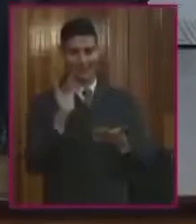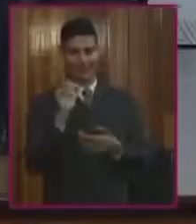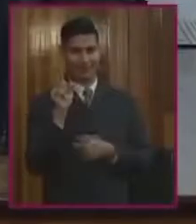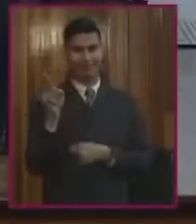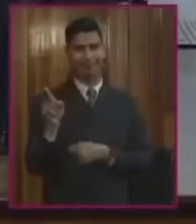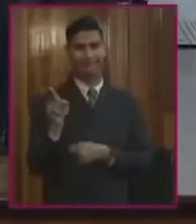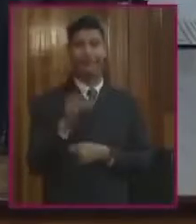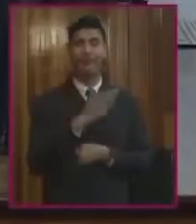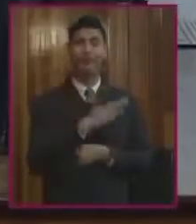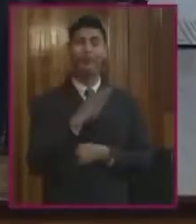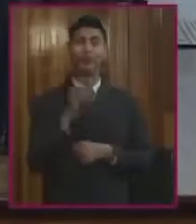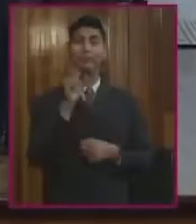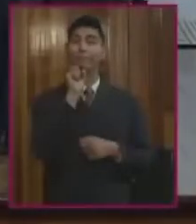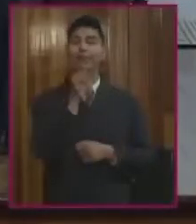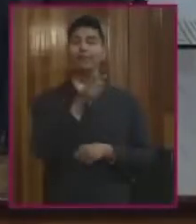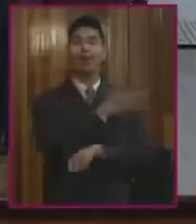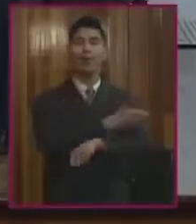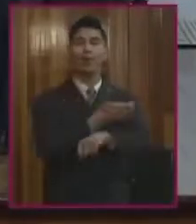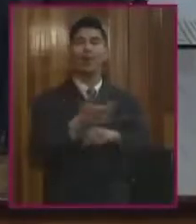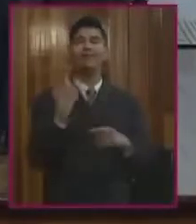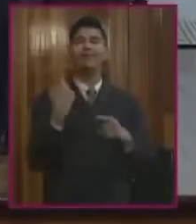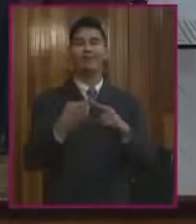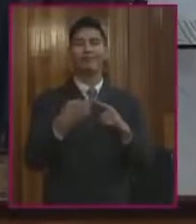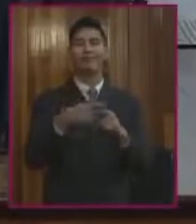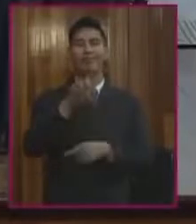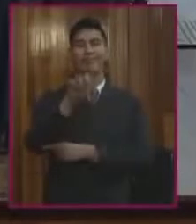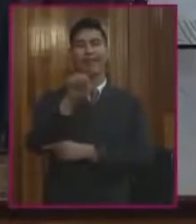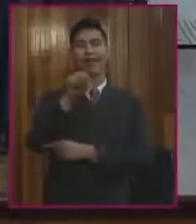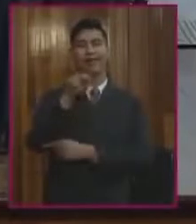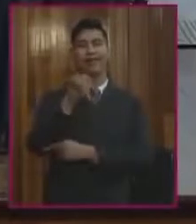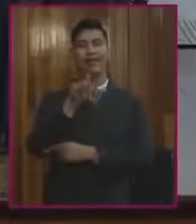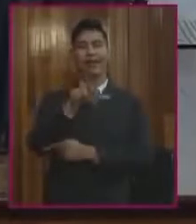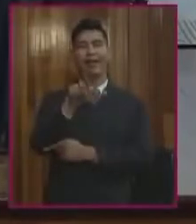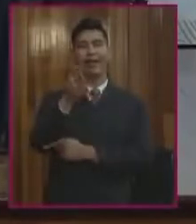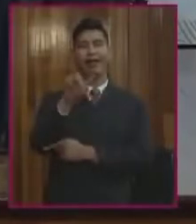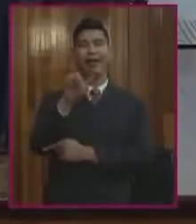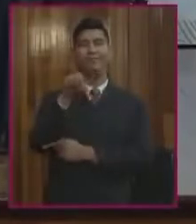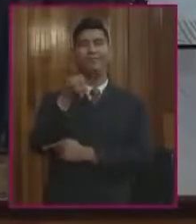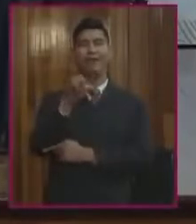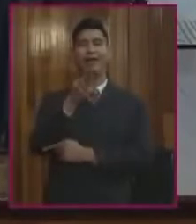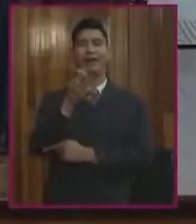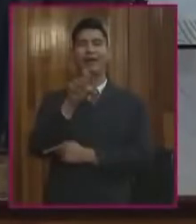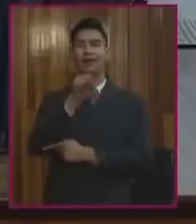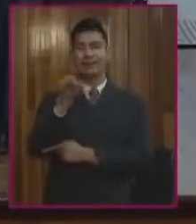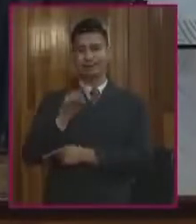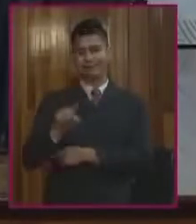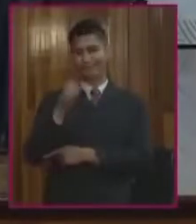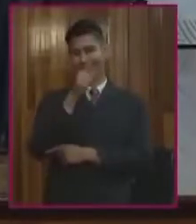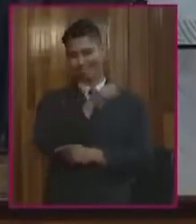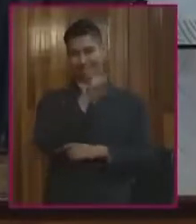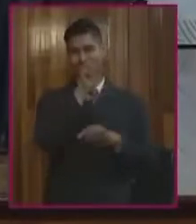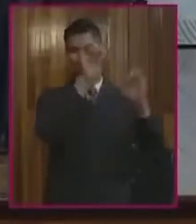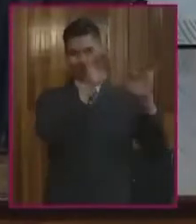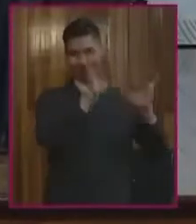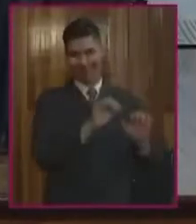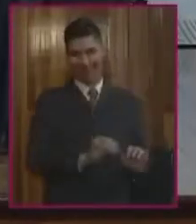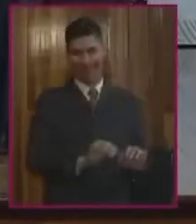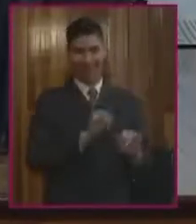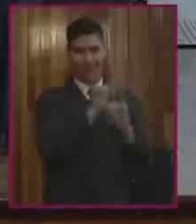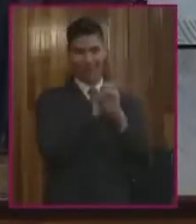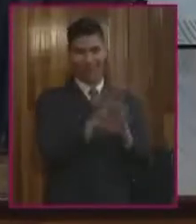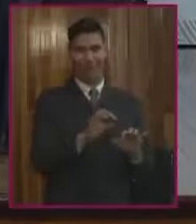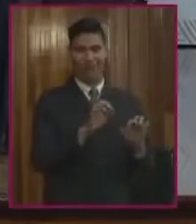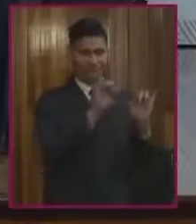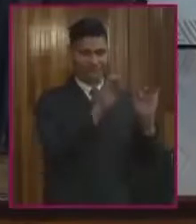Ale. Bueno, y nos acompaña también Daniel Ramírez, que nos va a hacer favor de llevar la relatoría y nos va a estar